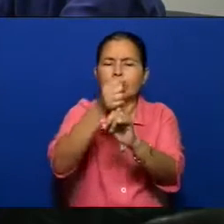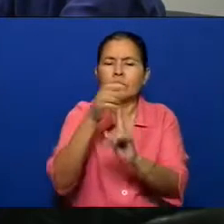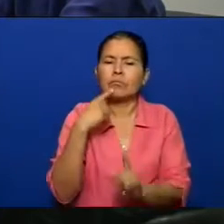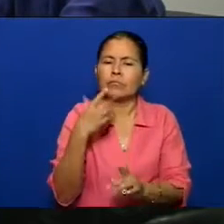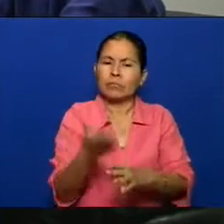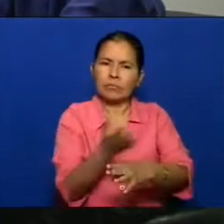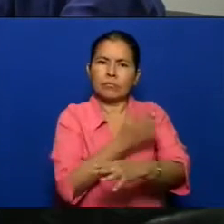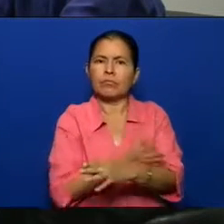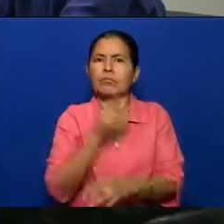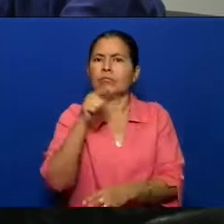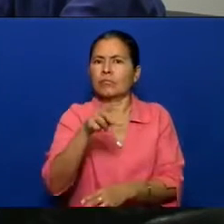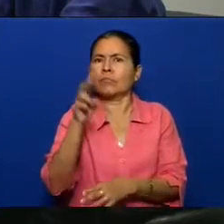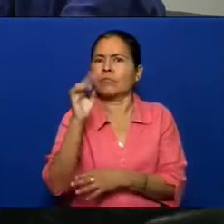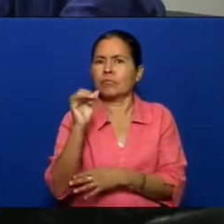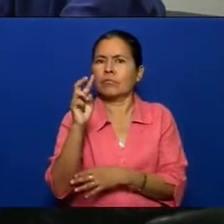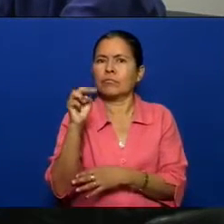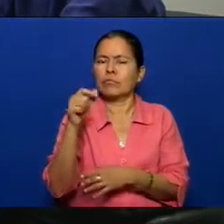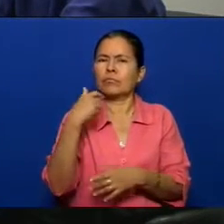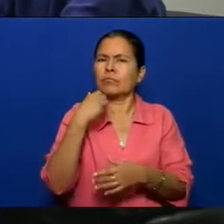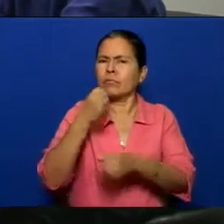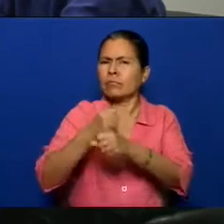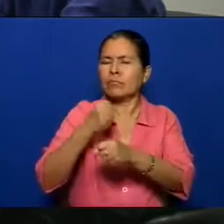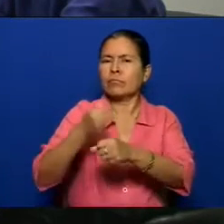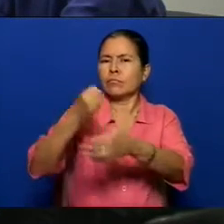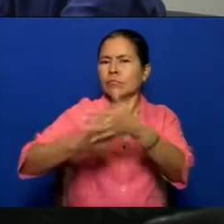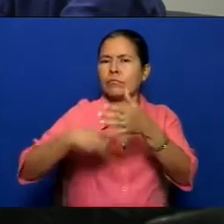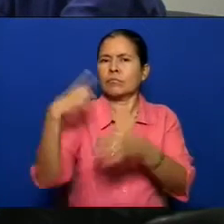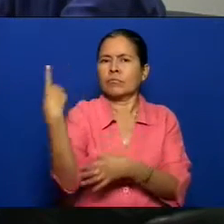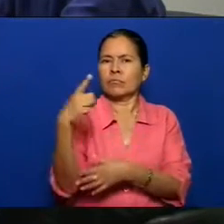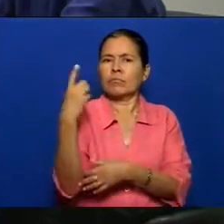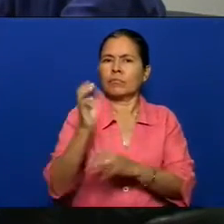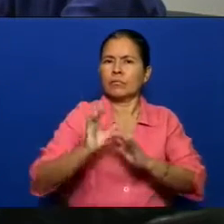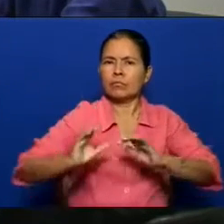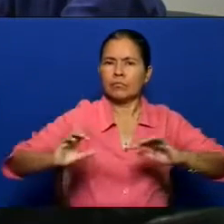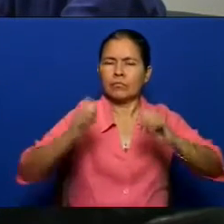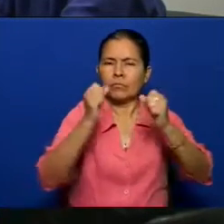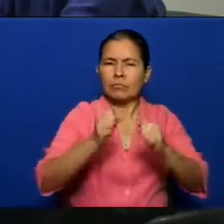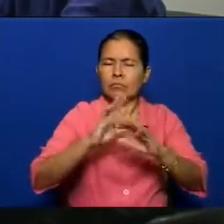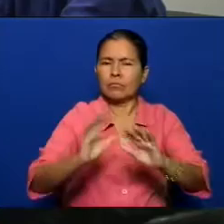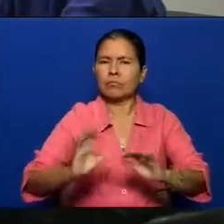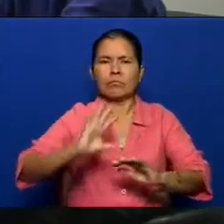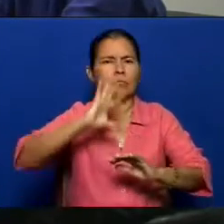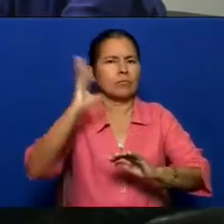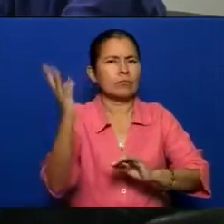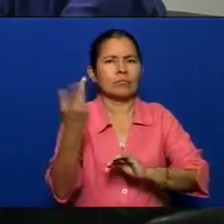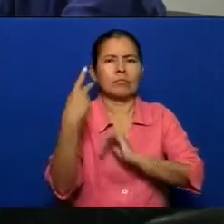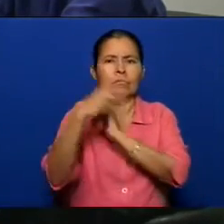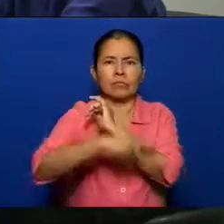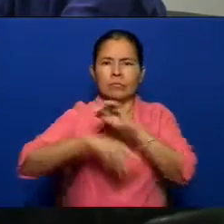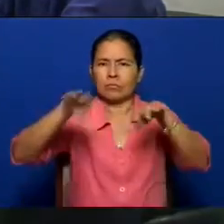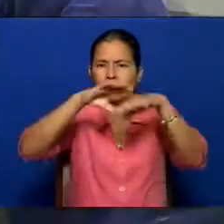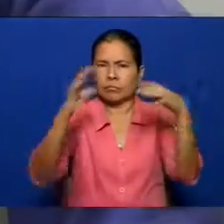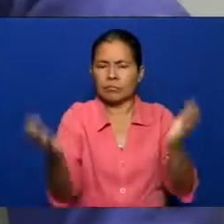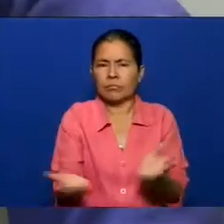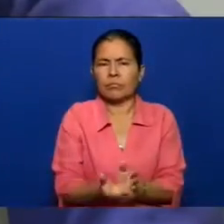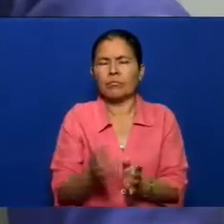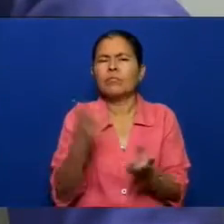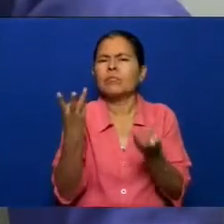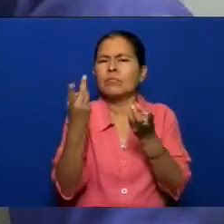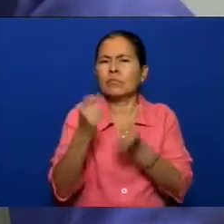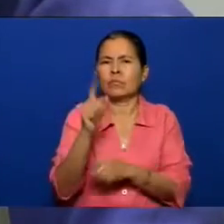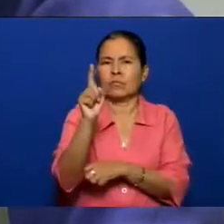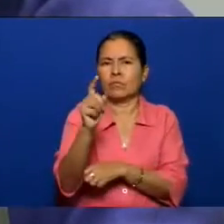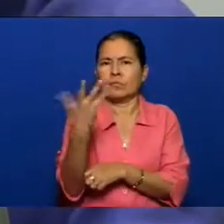ha trabajado por los derechos de los niños y las niñas en todo el planeta. En este momento en 190